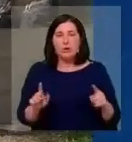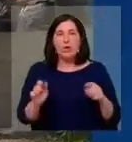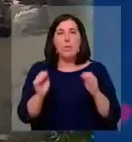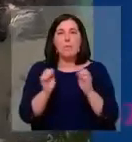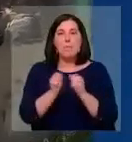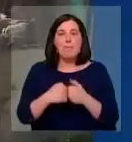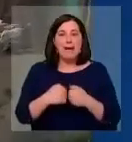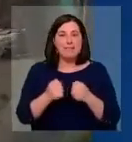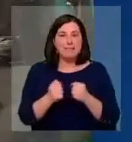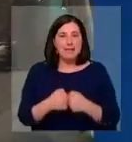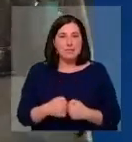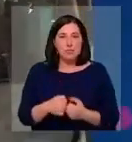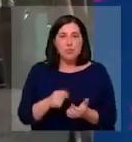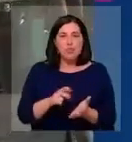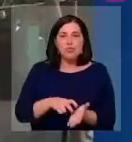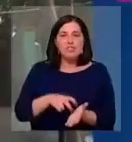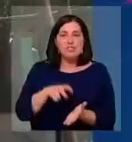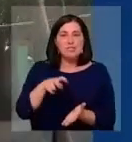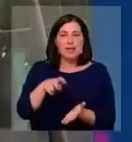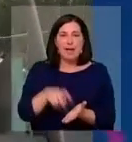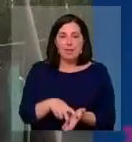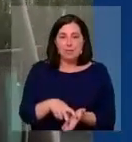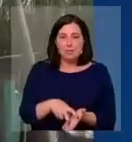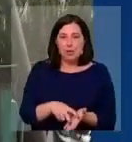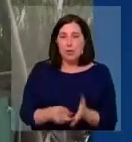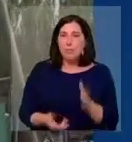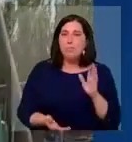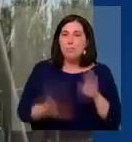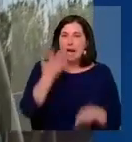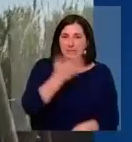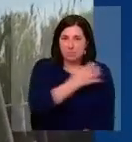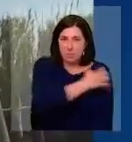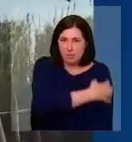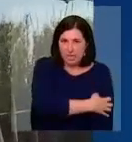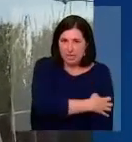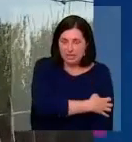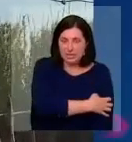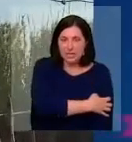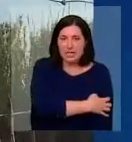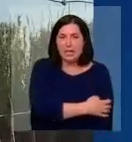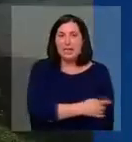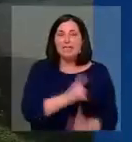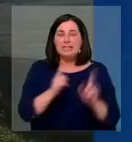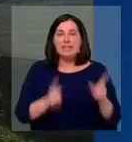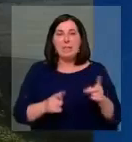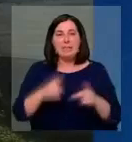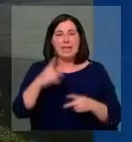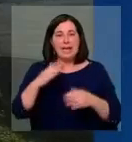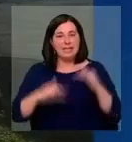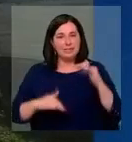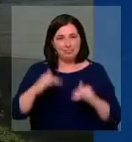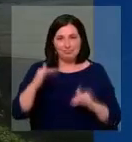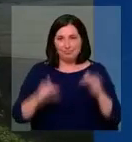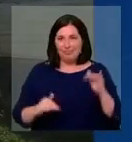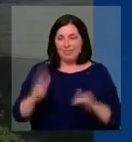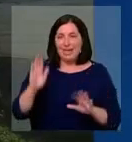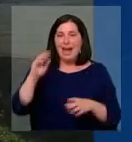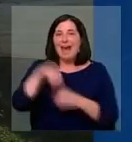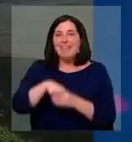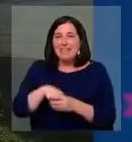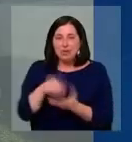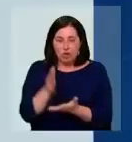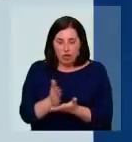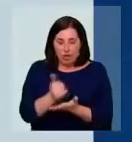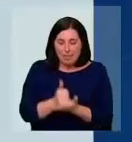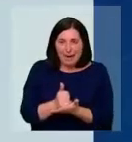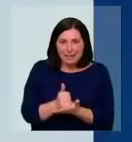tienen un mayor nivel de pobreza en el país. Y también hay mucha heterogeneidad en términos de departamentos. Por ejemplo, dentro del departamento